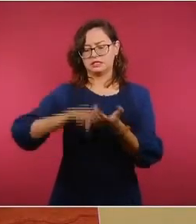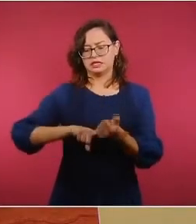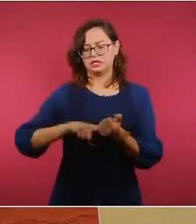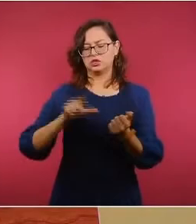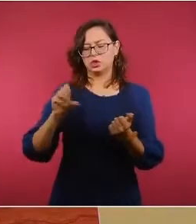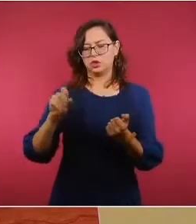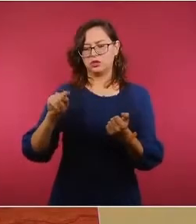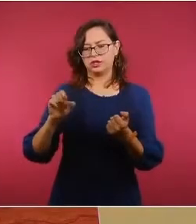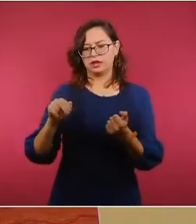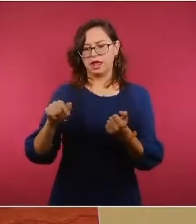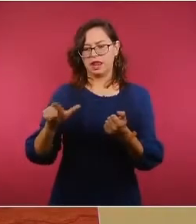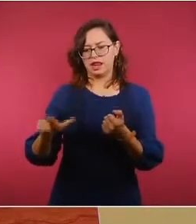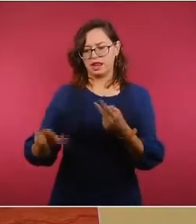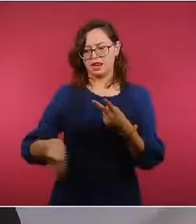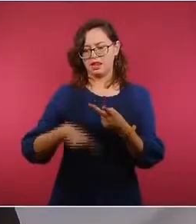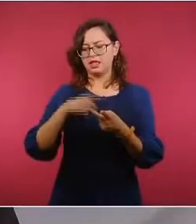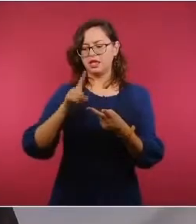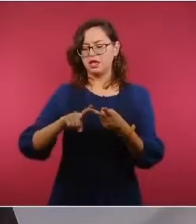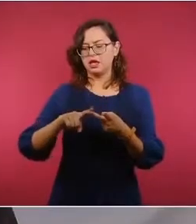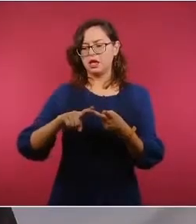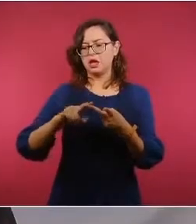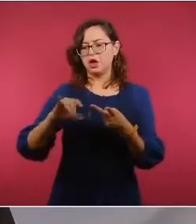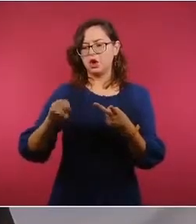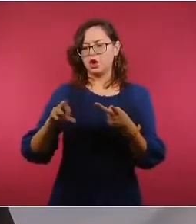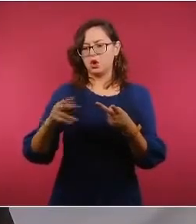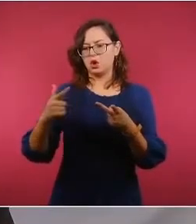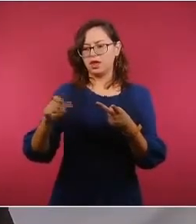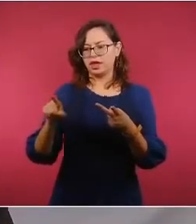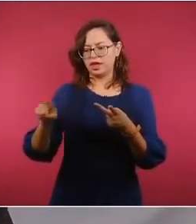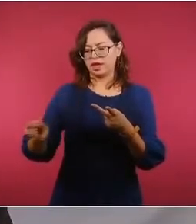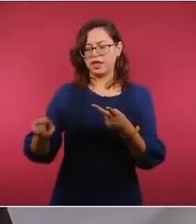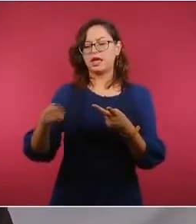Jorge Mendoza, de Banobras,